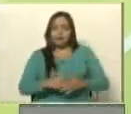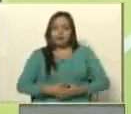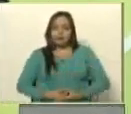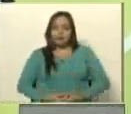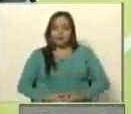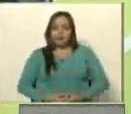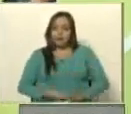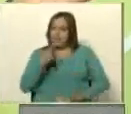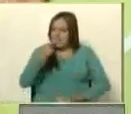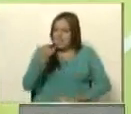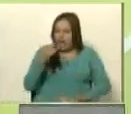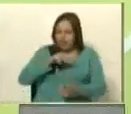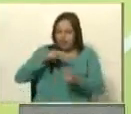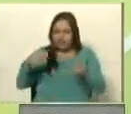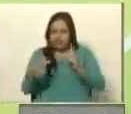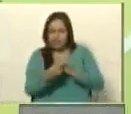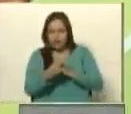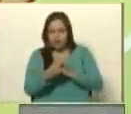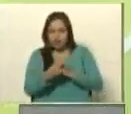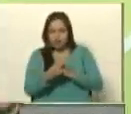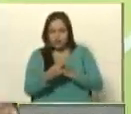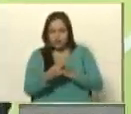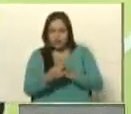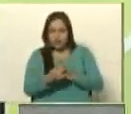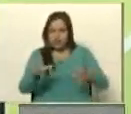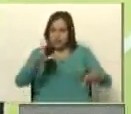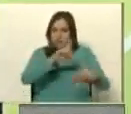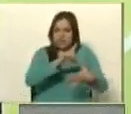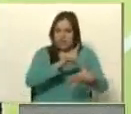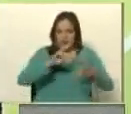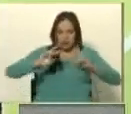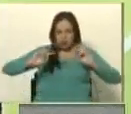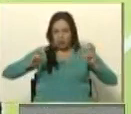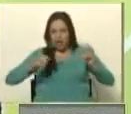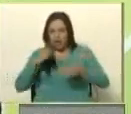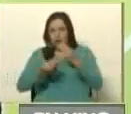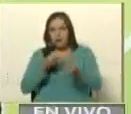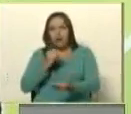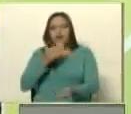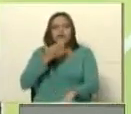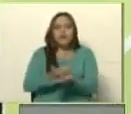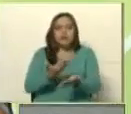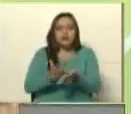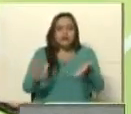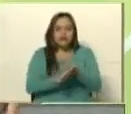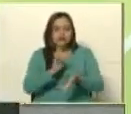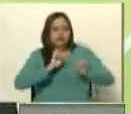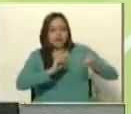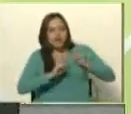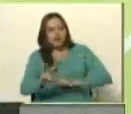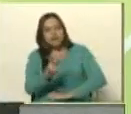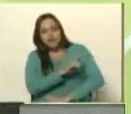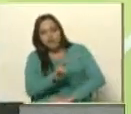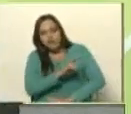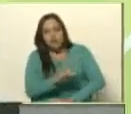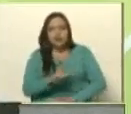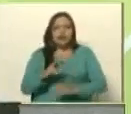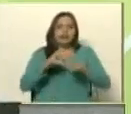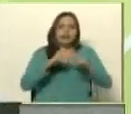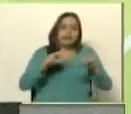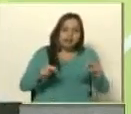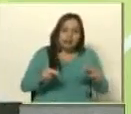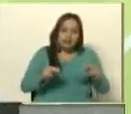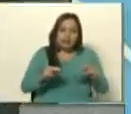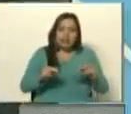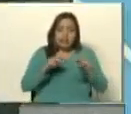donde tienen una visión hacia América Latina, entre comillas, cómo plantean el tema Venezuela, el tema Cuba, el tema Nicaragua? Bueno,